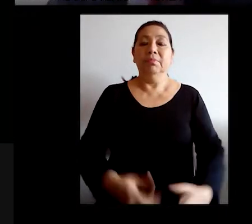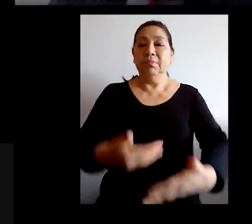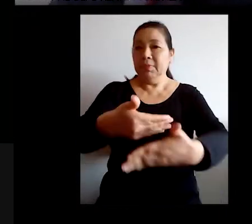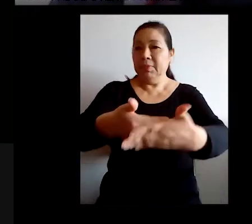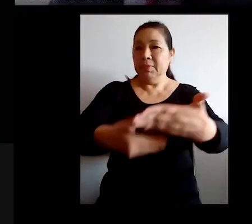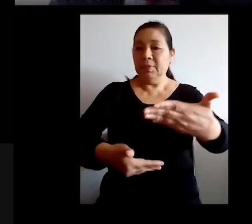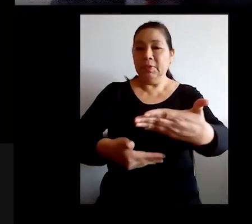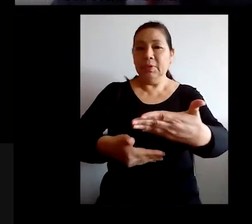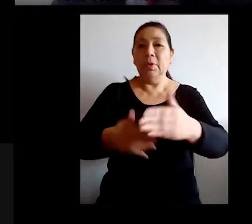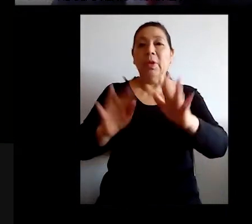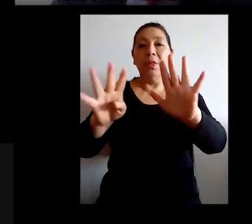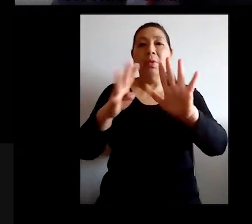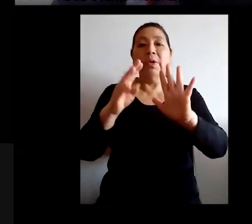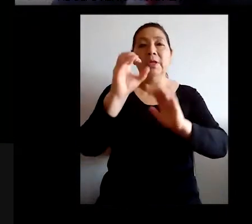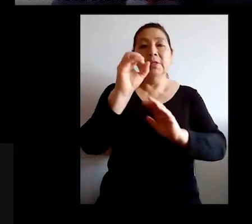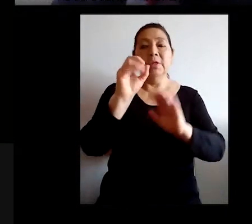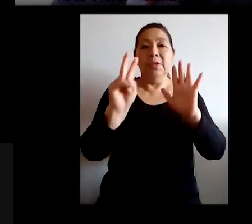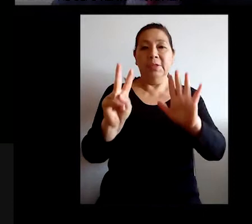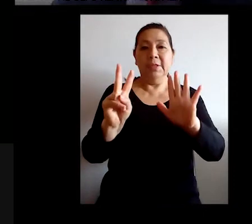Expediente